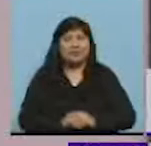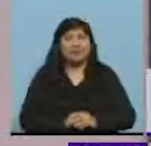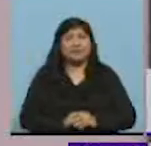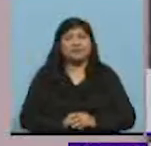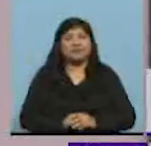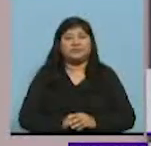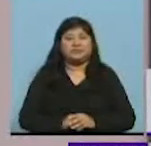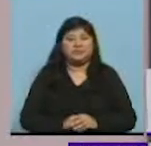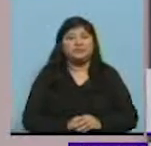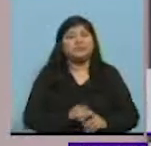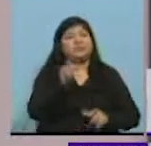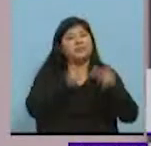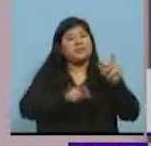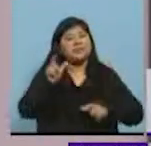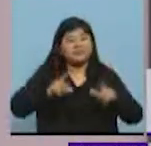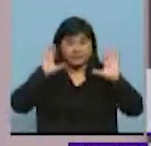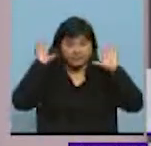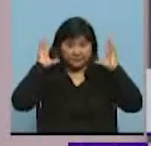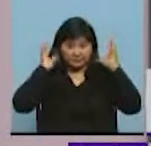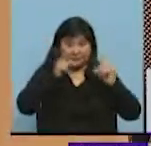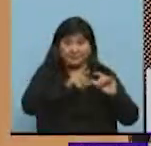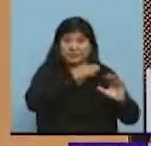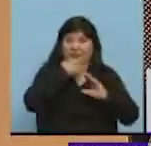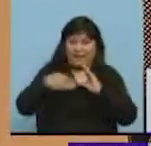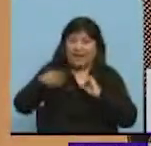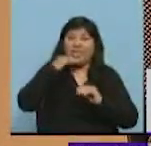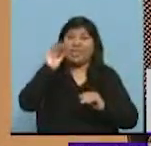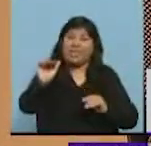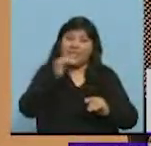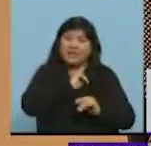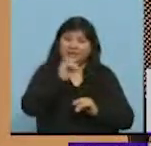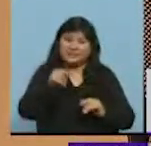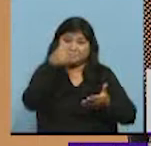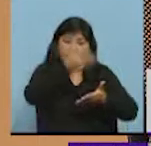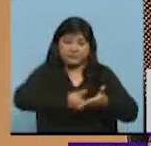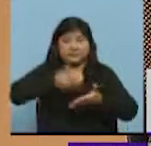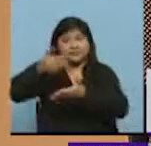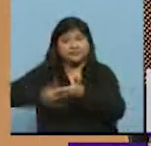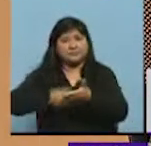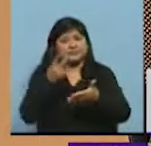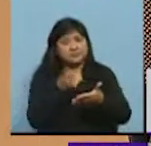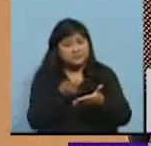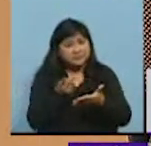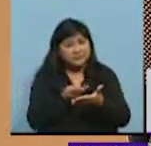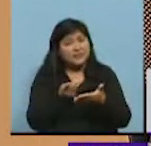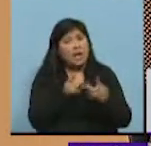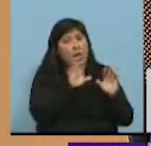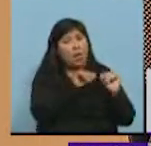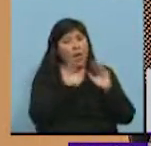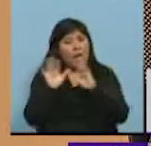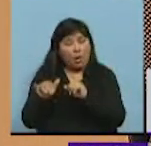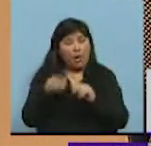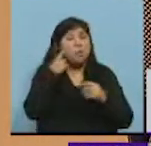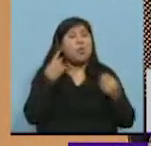son casi los mismos si es así eso es porque leemos una vez hacemos una medición cada dos meses por eso digo lo que consume el usuario en